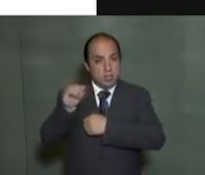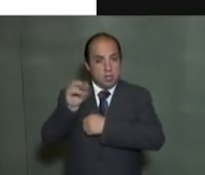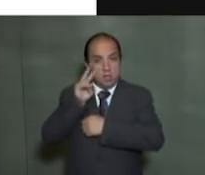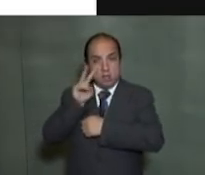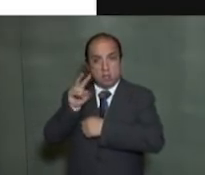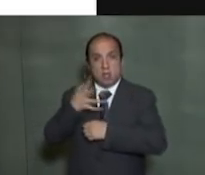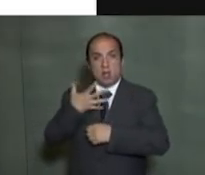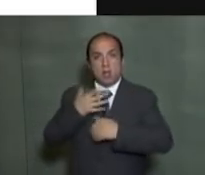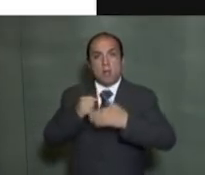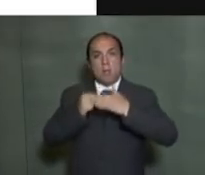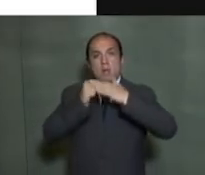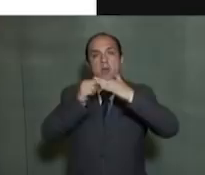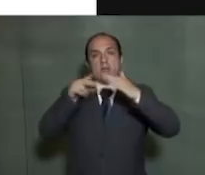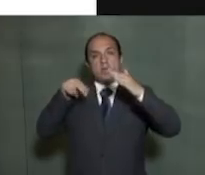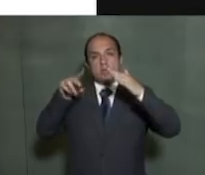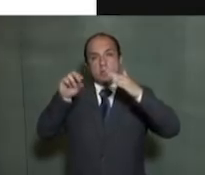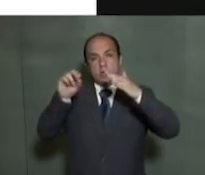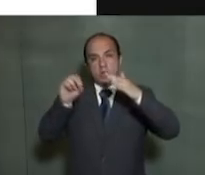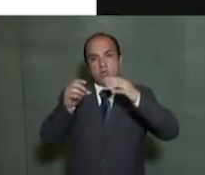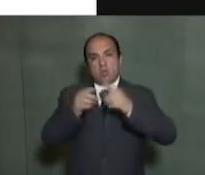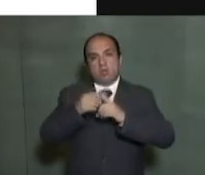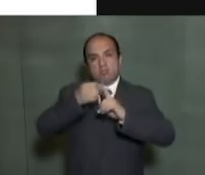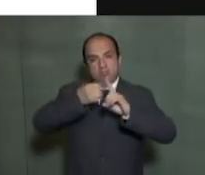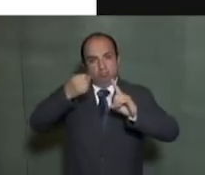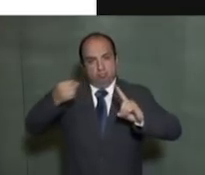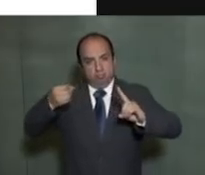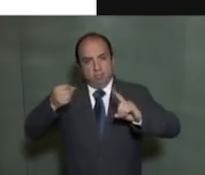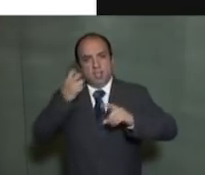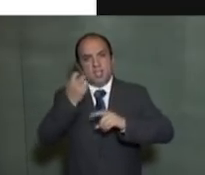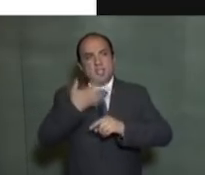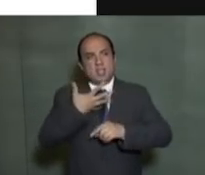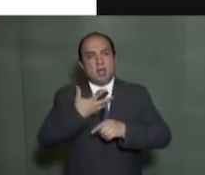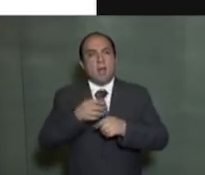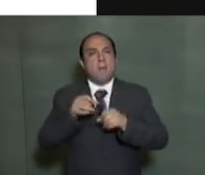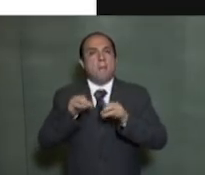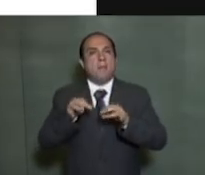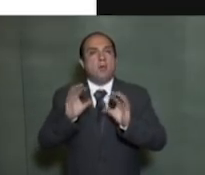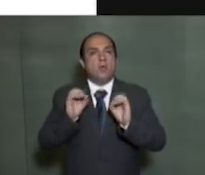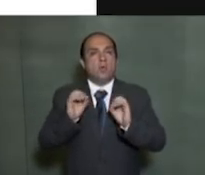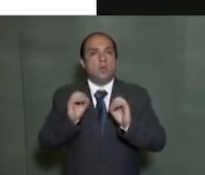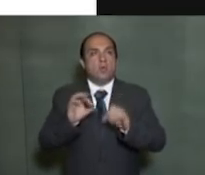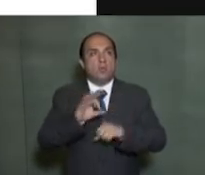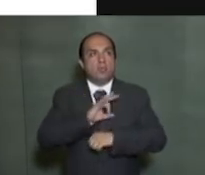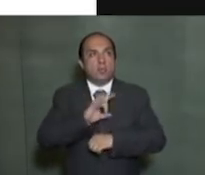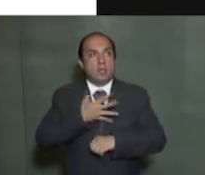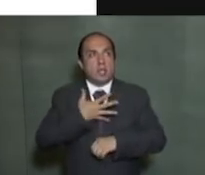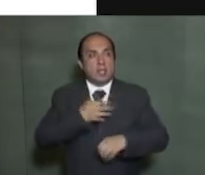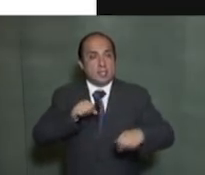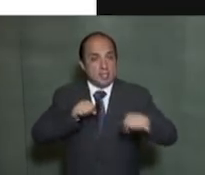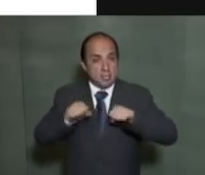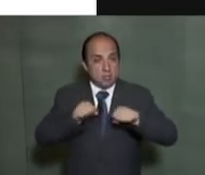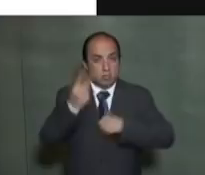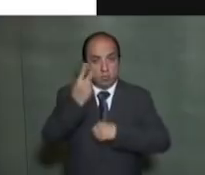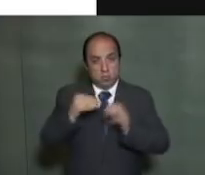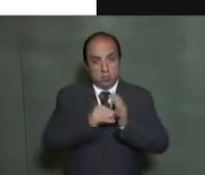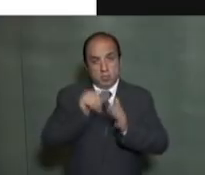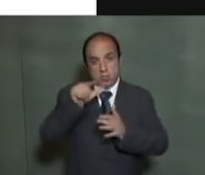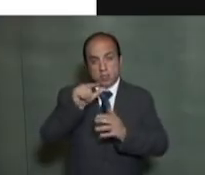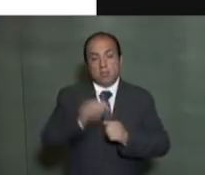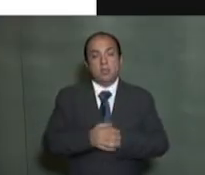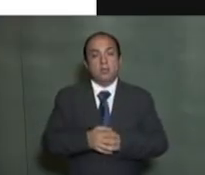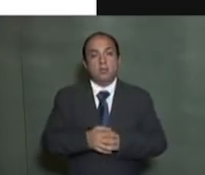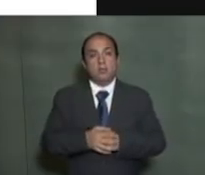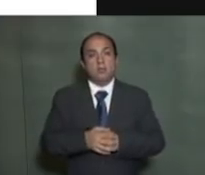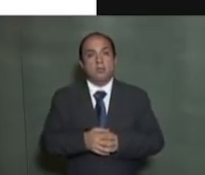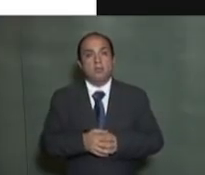un apoyo de neopreno deformado. Esta deformación pudo haber sido de origen o bien pudo haber sido provocada por el sismo de 2017.